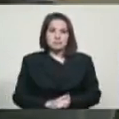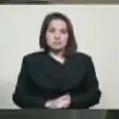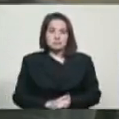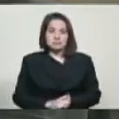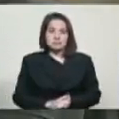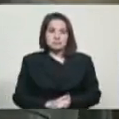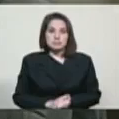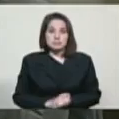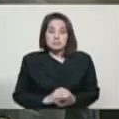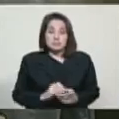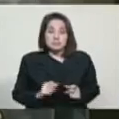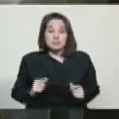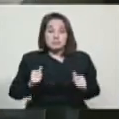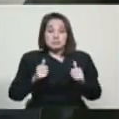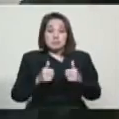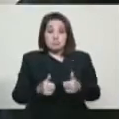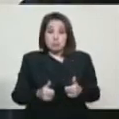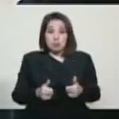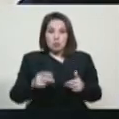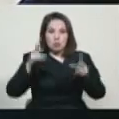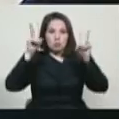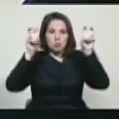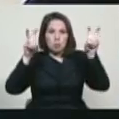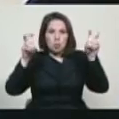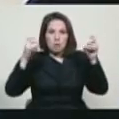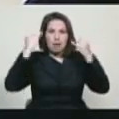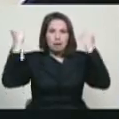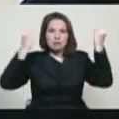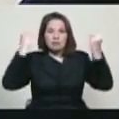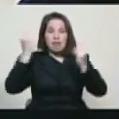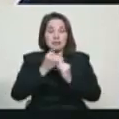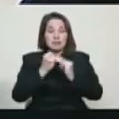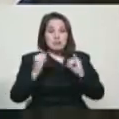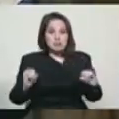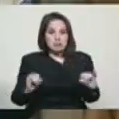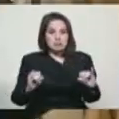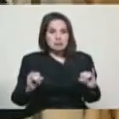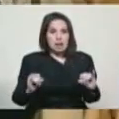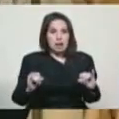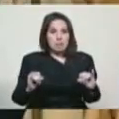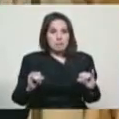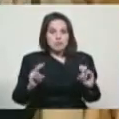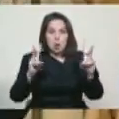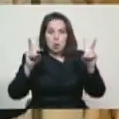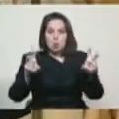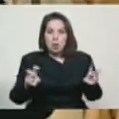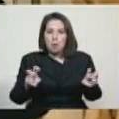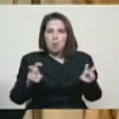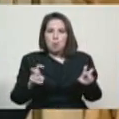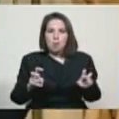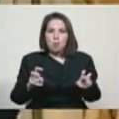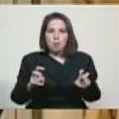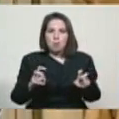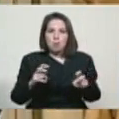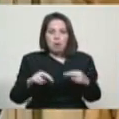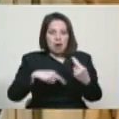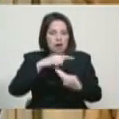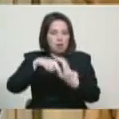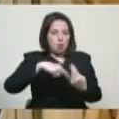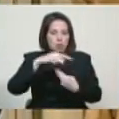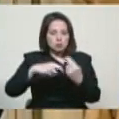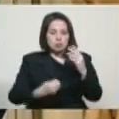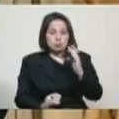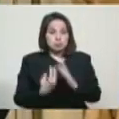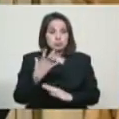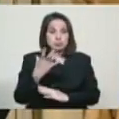ola de nueva independencia, de nueva soberanía, en esa ola revolucionaria de América Latina